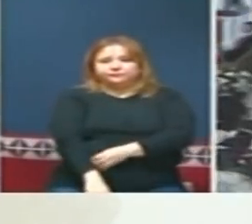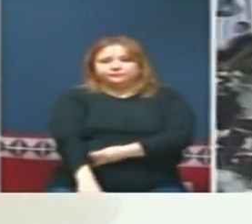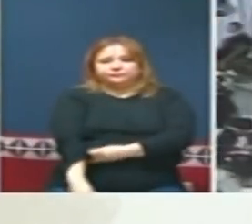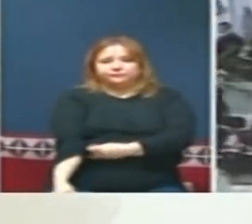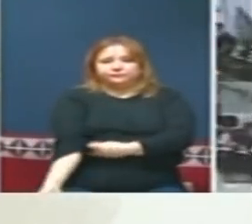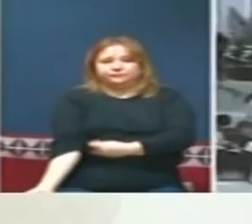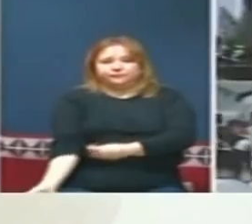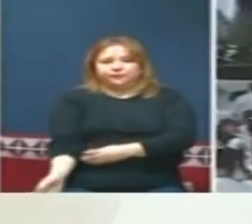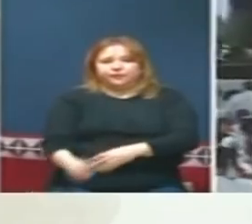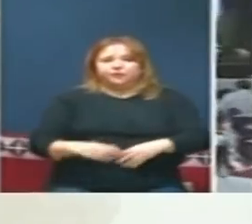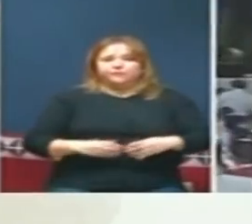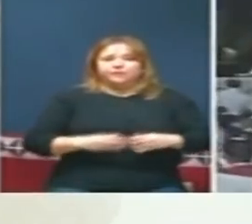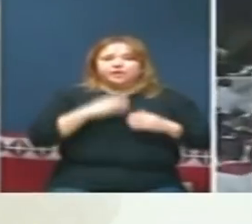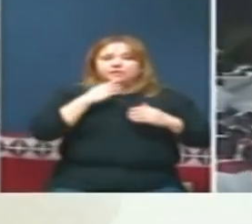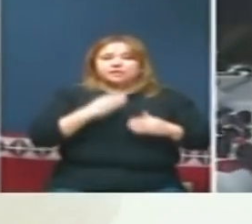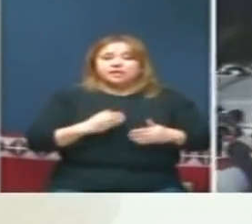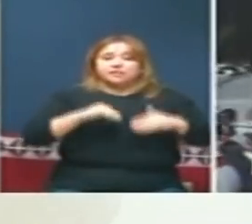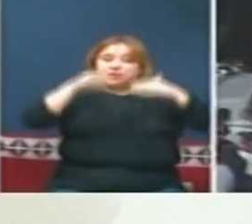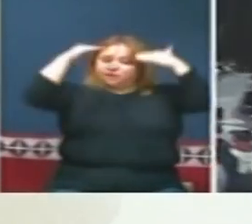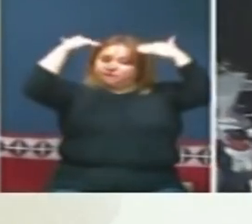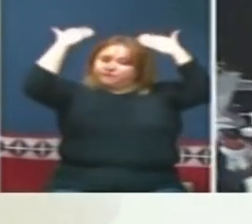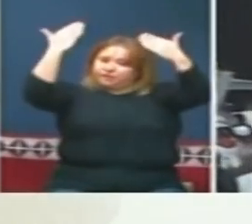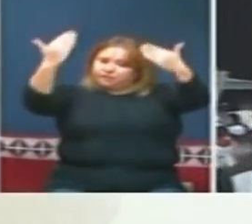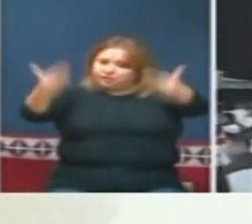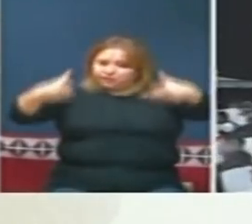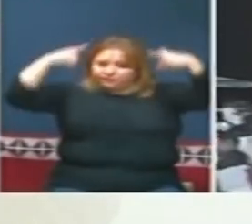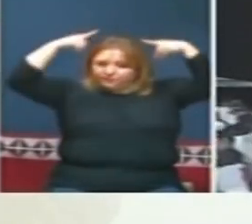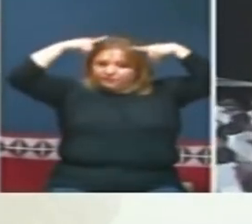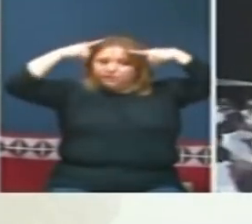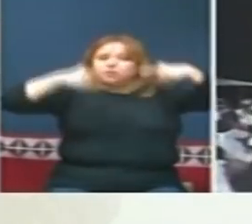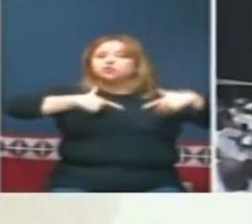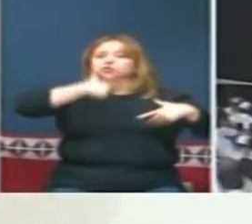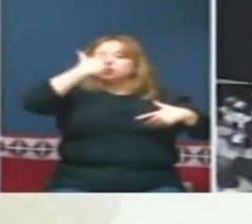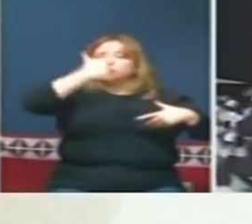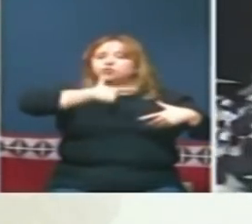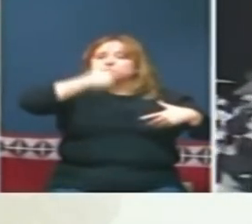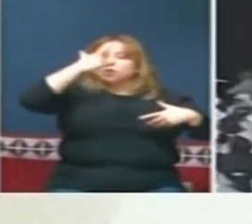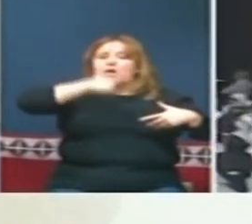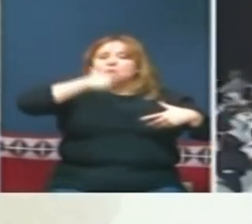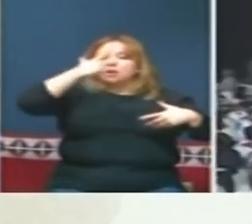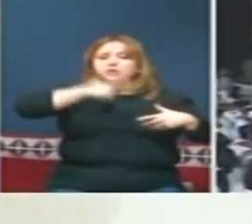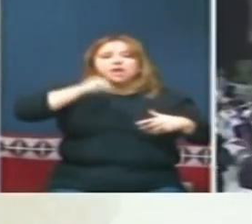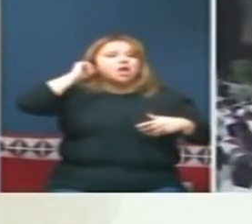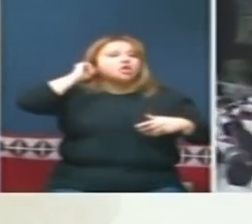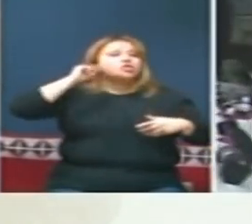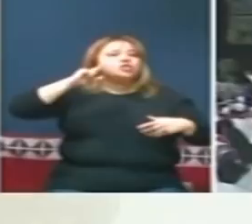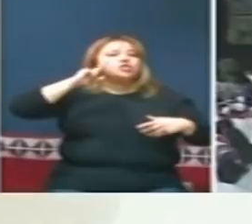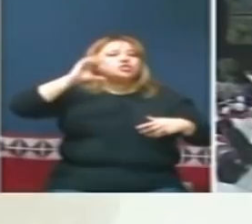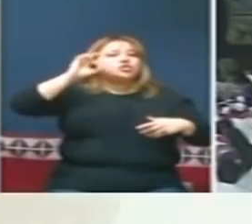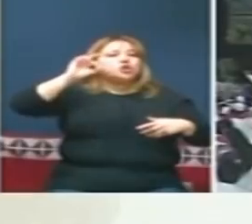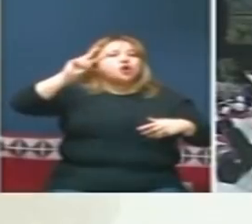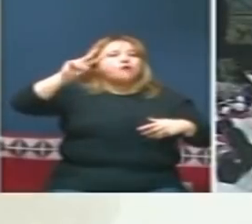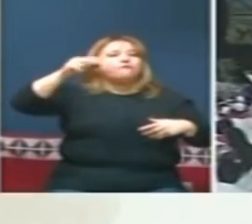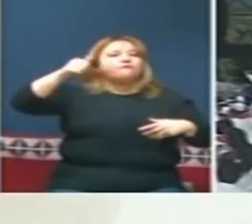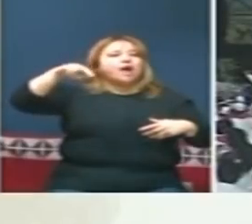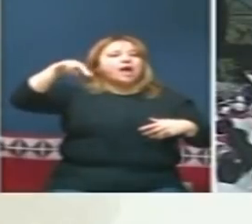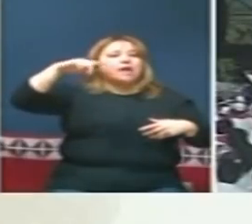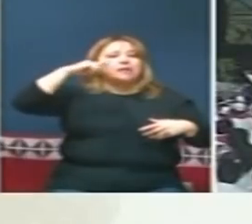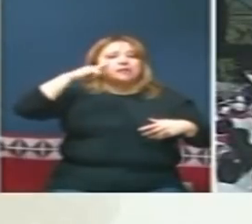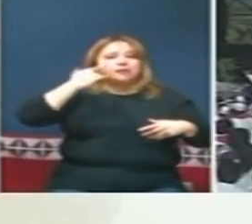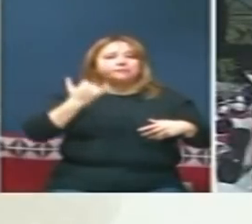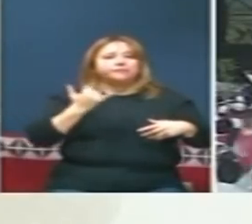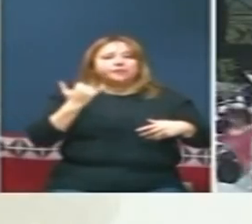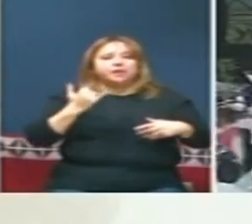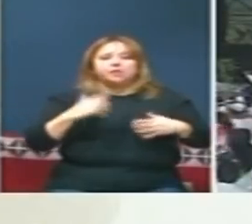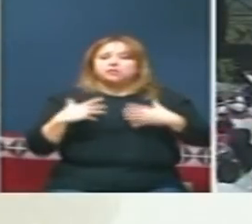Su Eminencia Reverendísimo el Cardenal Giovanni Angelo Becchio, prefecto de la Congregación para la